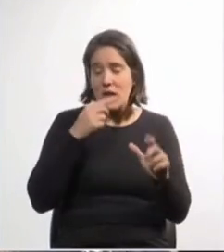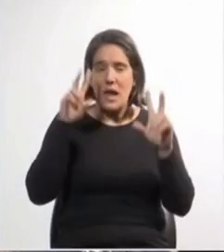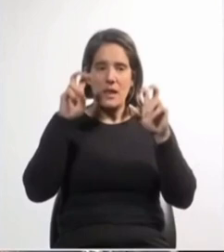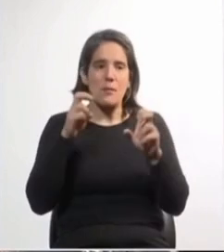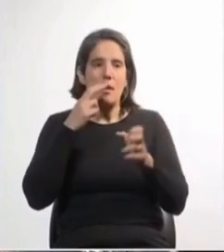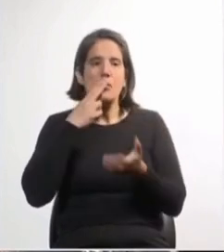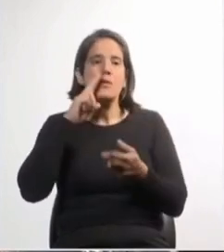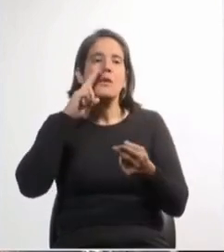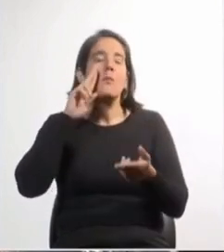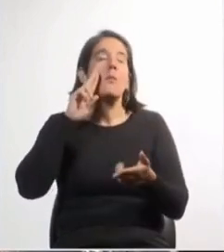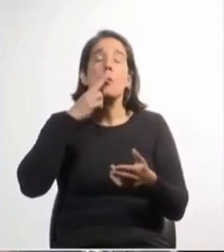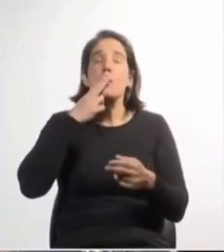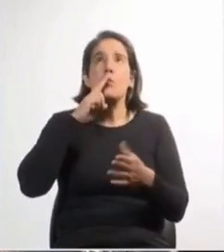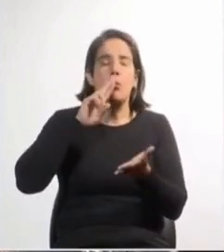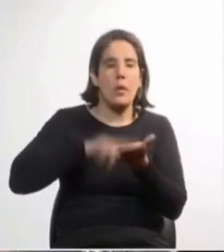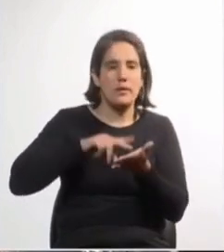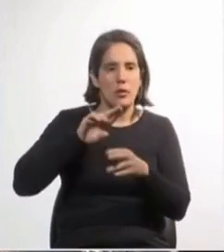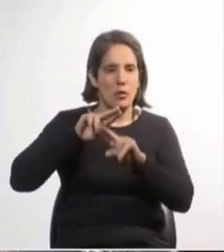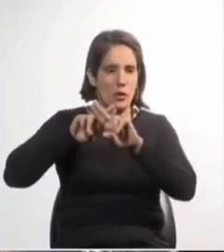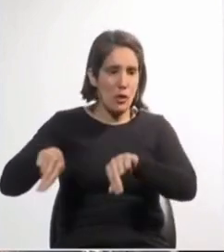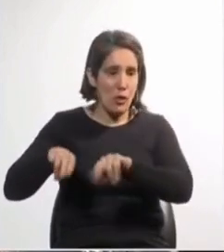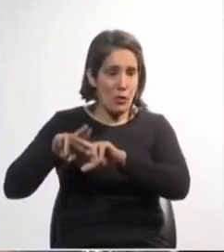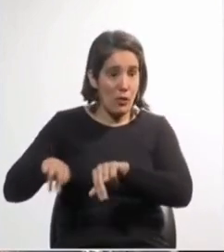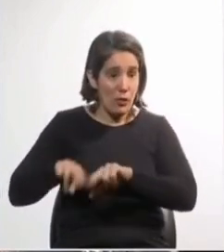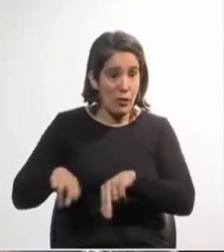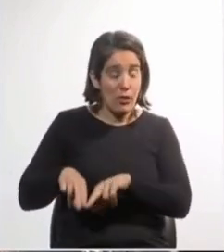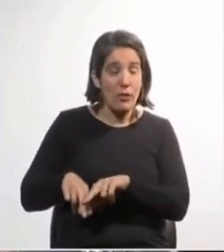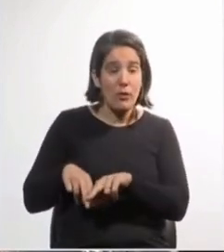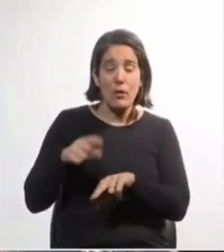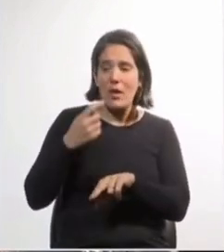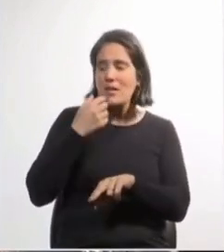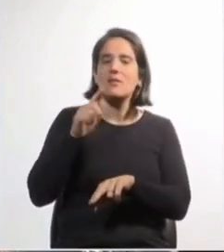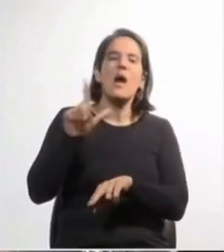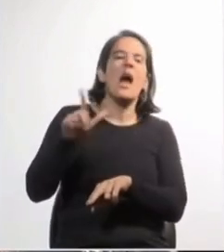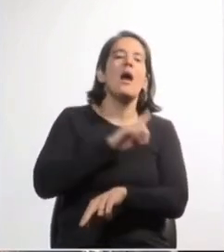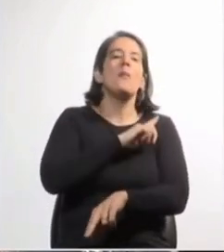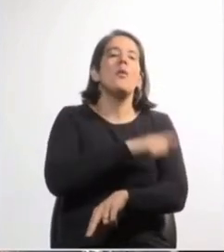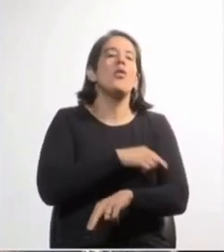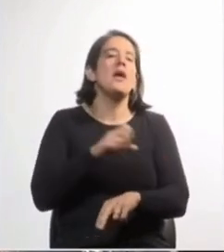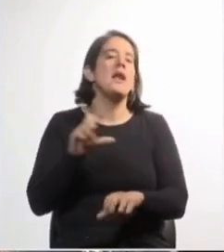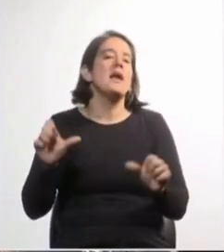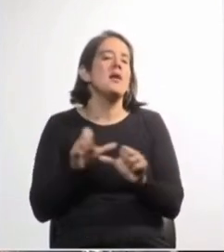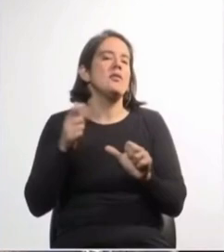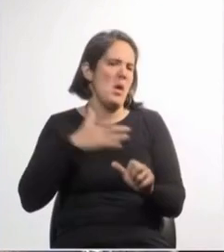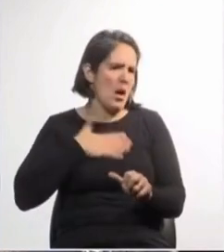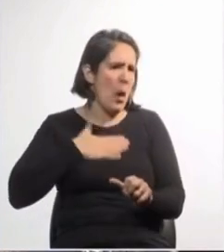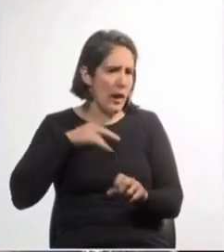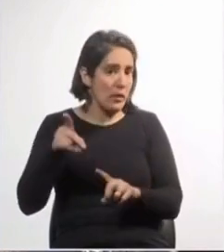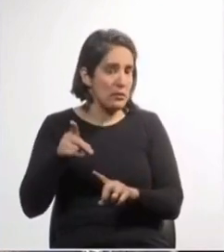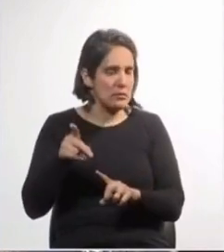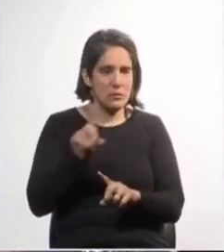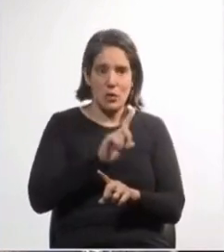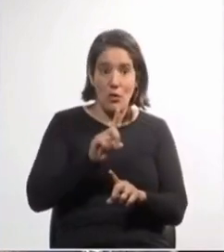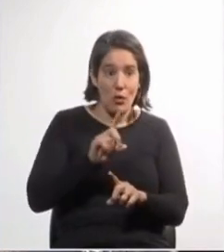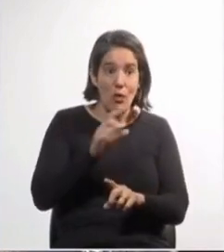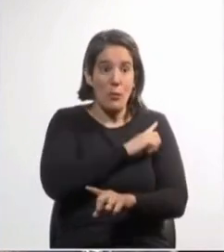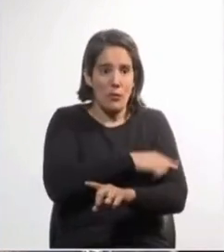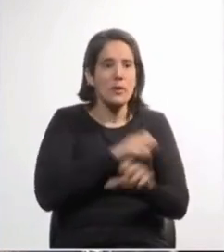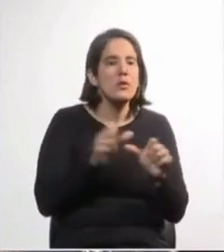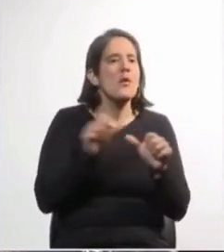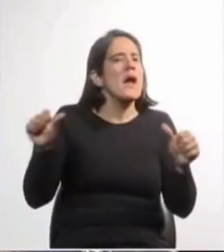exoneraciones tributarias, diciendo que igual el Ejecutivo está de acuerdo. Que el Ejecutivo mande el proyecto y lo